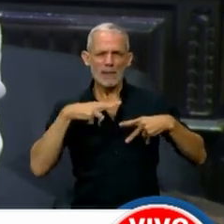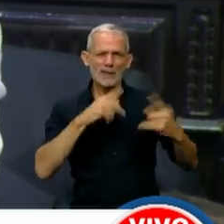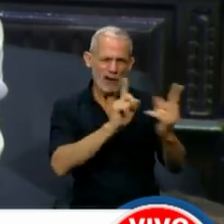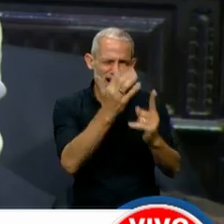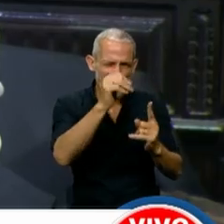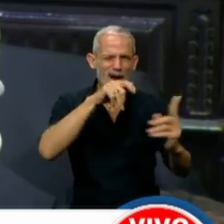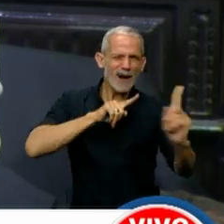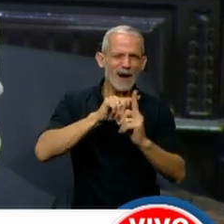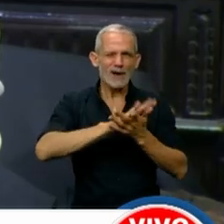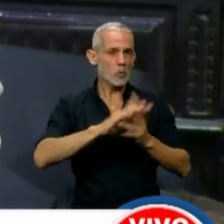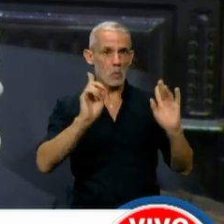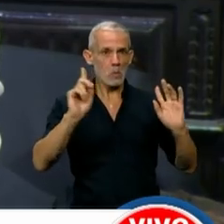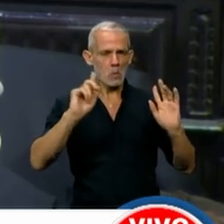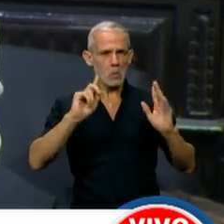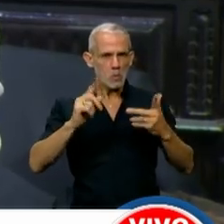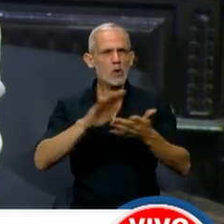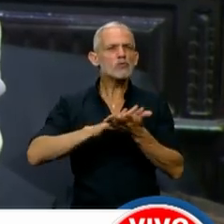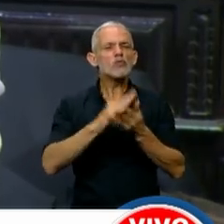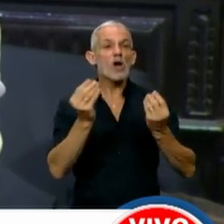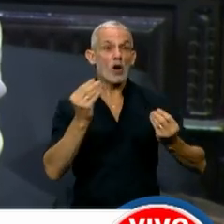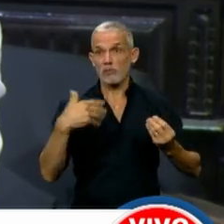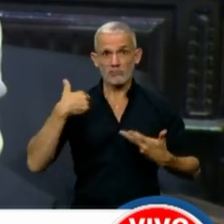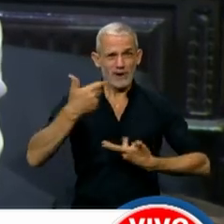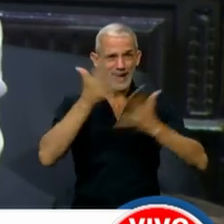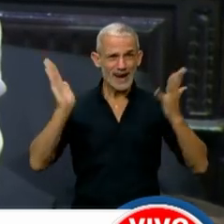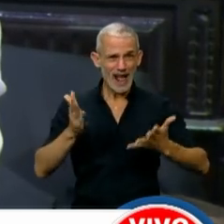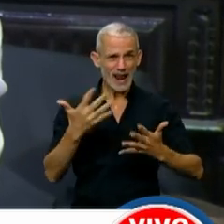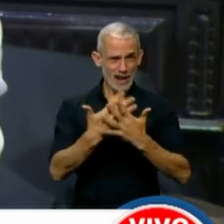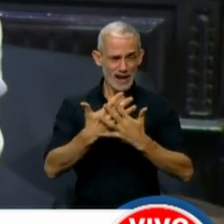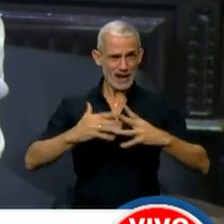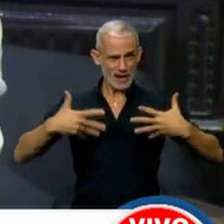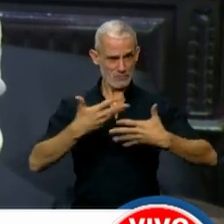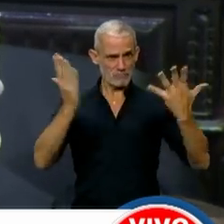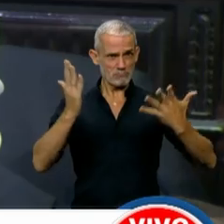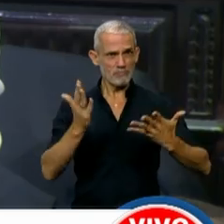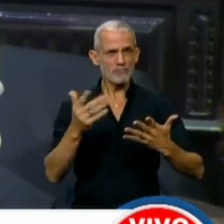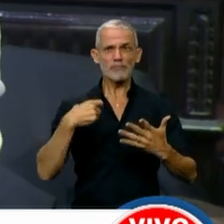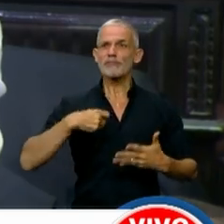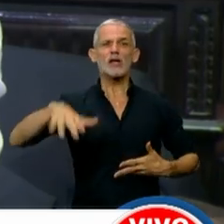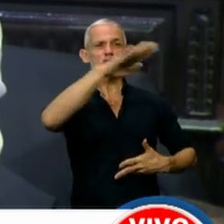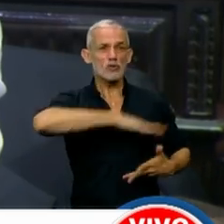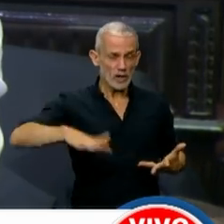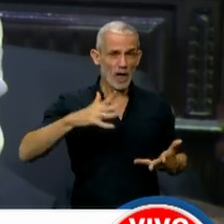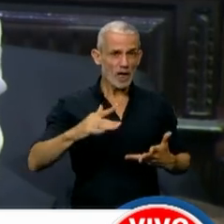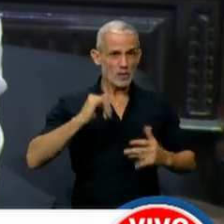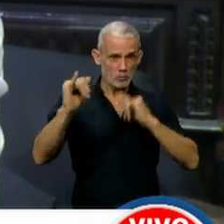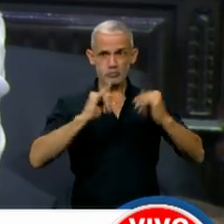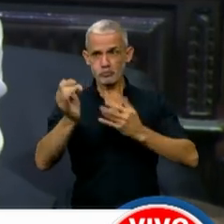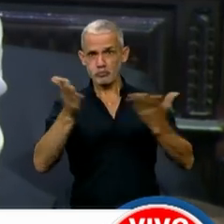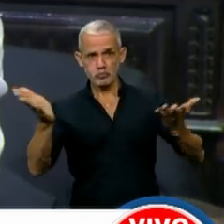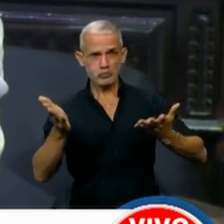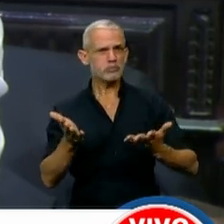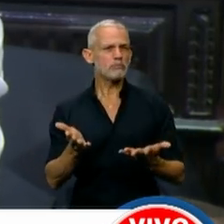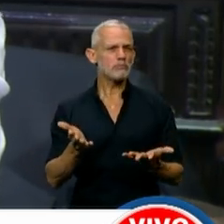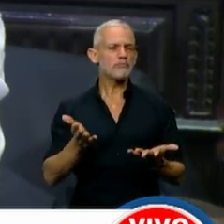lo intentamos resolver de manera general de cara a la sociedad en gran